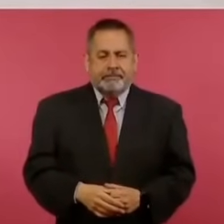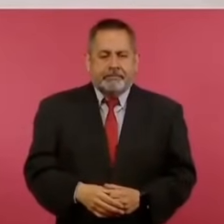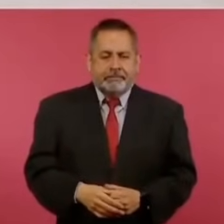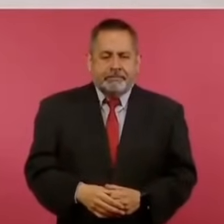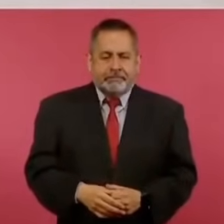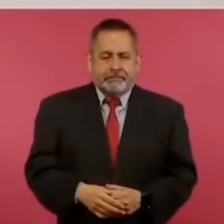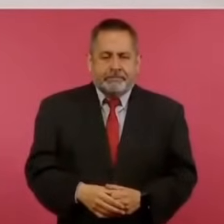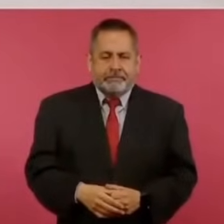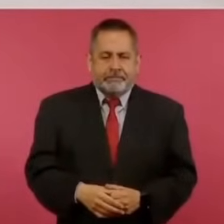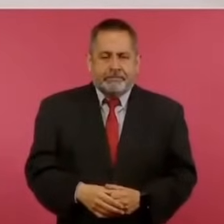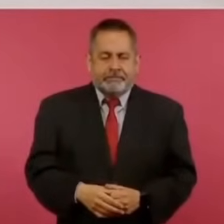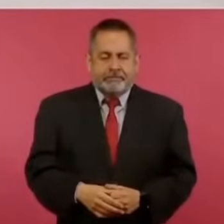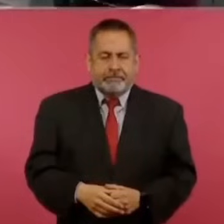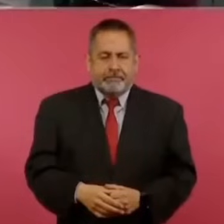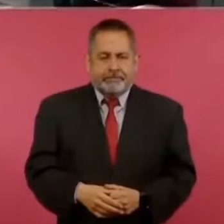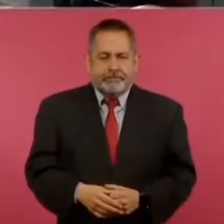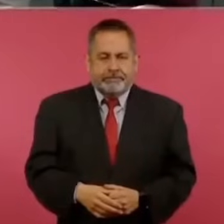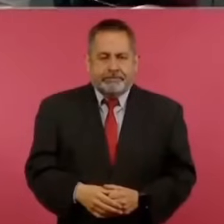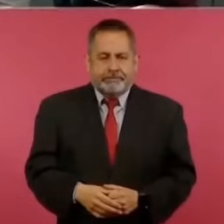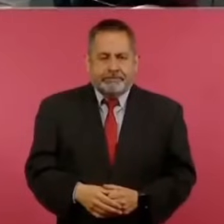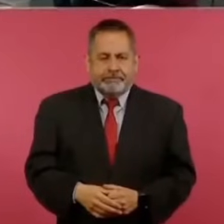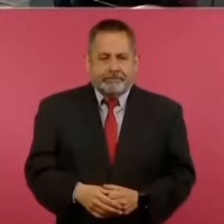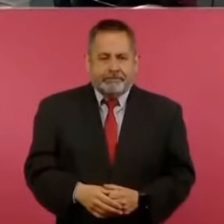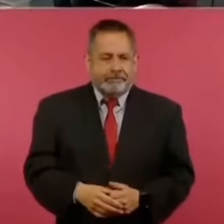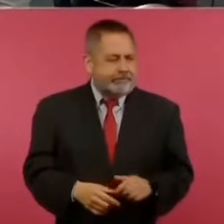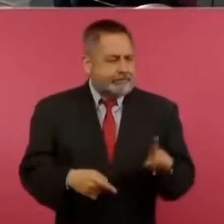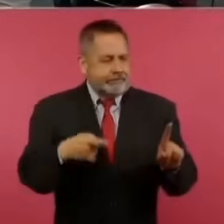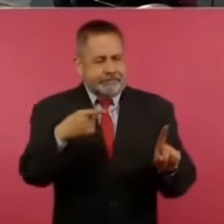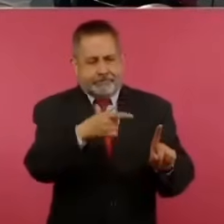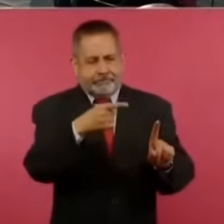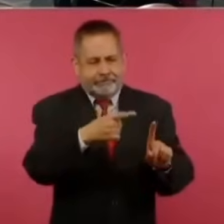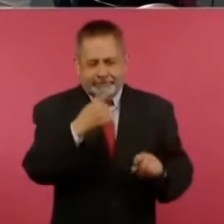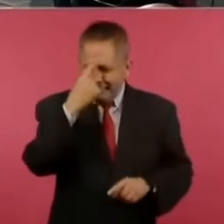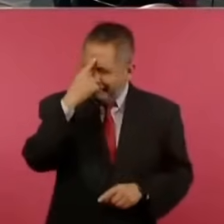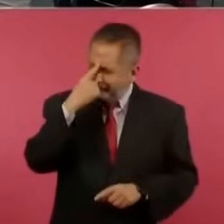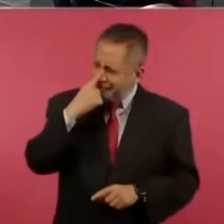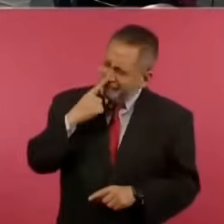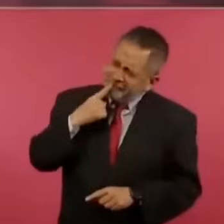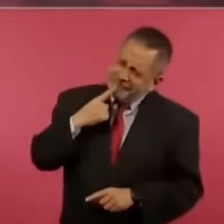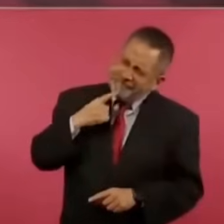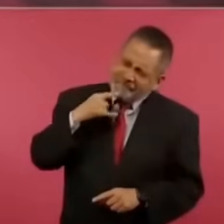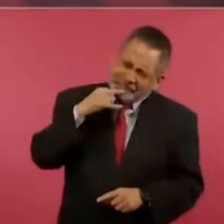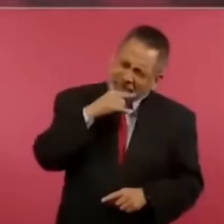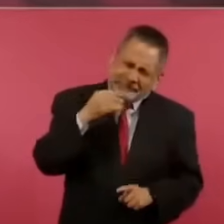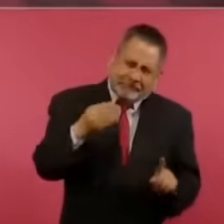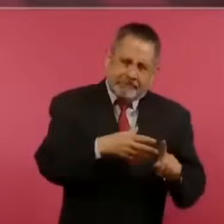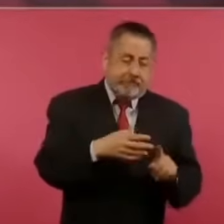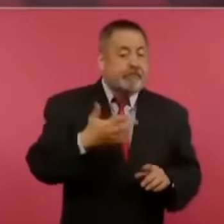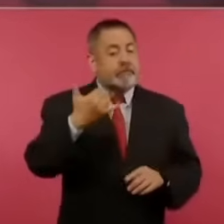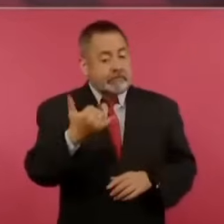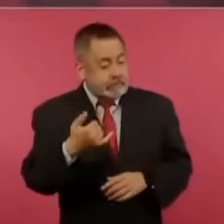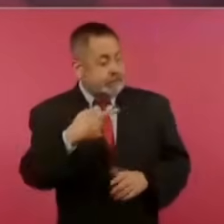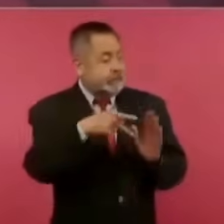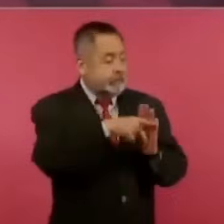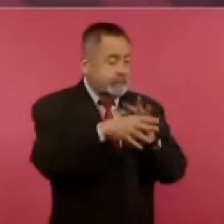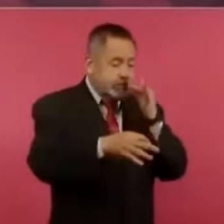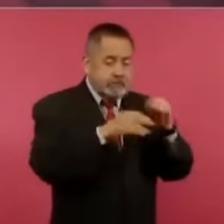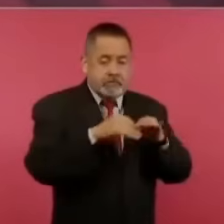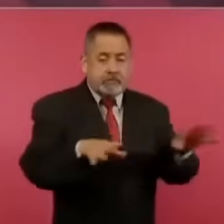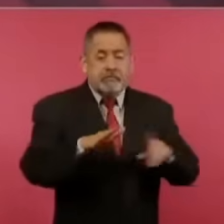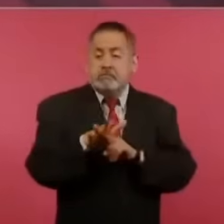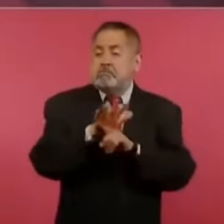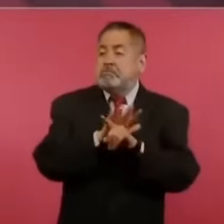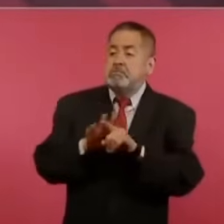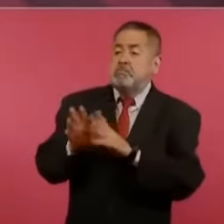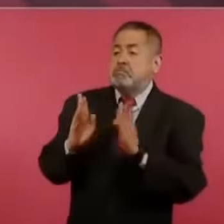a veces por el cinismo que existe, ¿no?, en los medios de